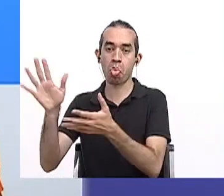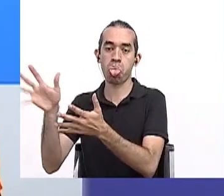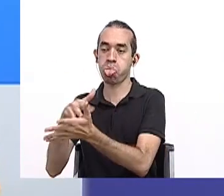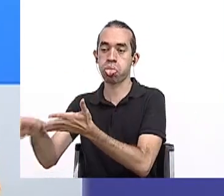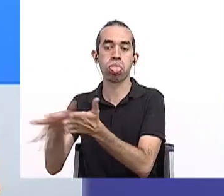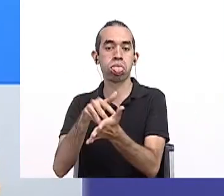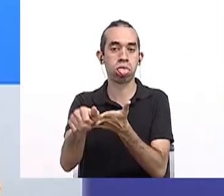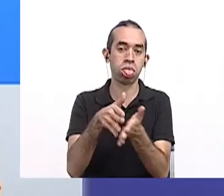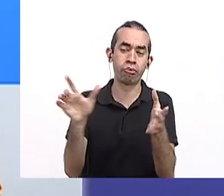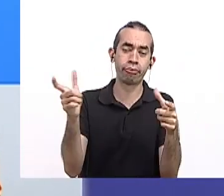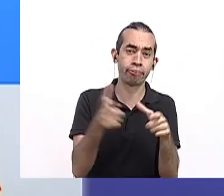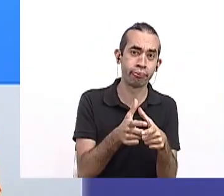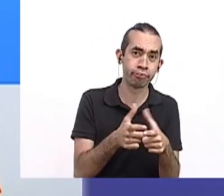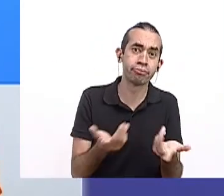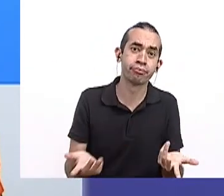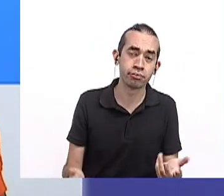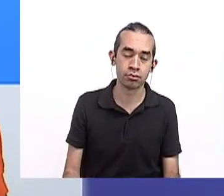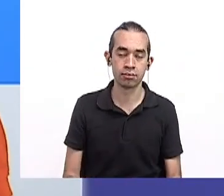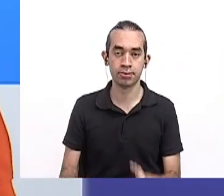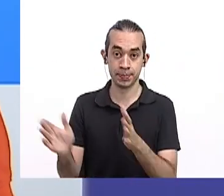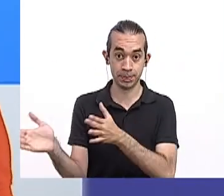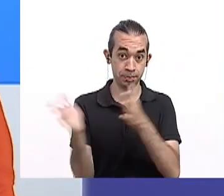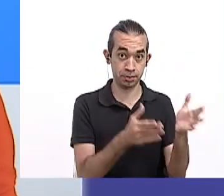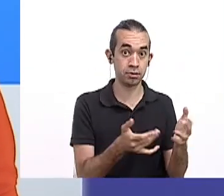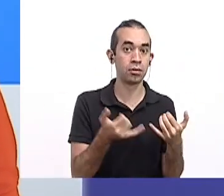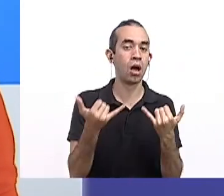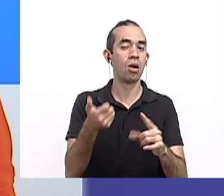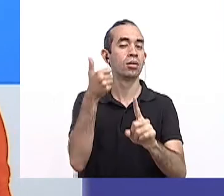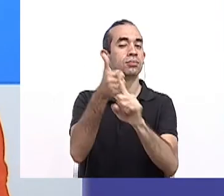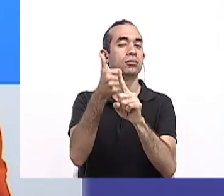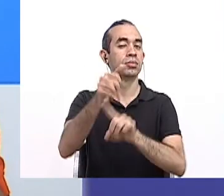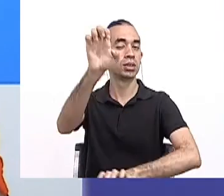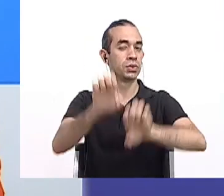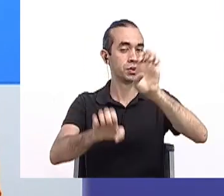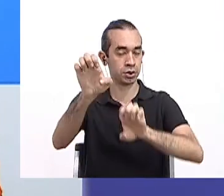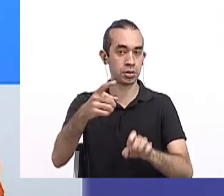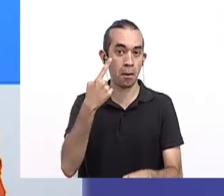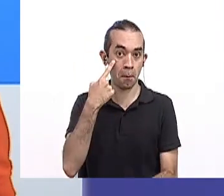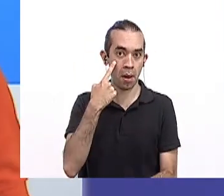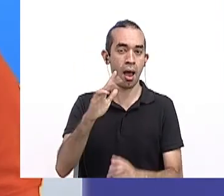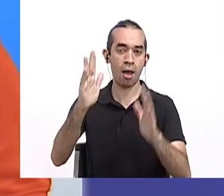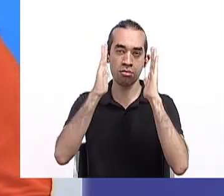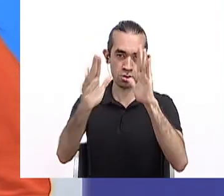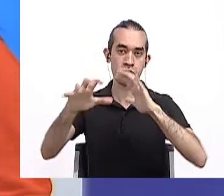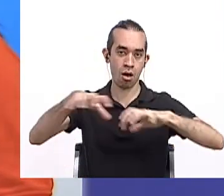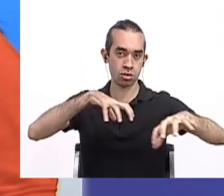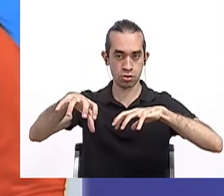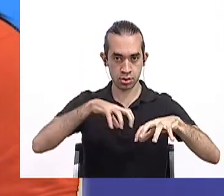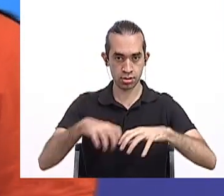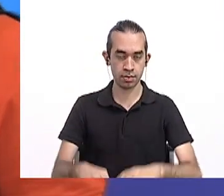una autoevaluación y van a prestar atención a las siguientes acciones